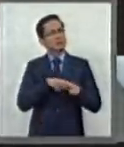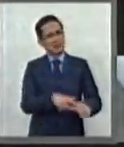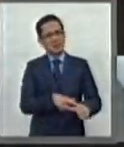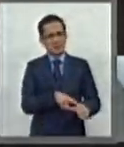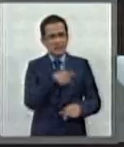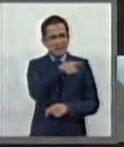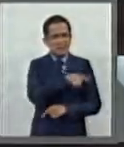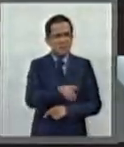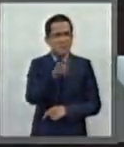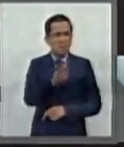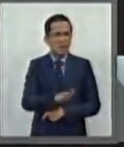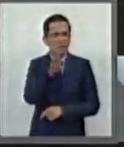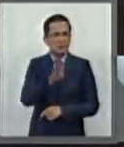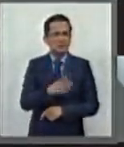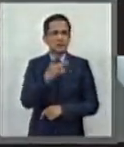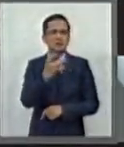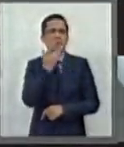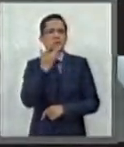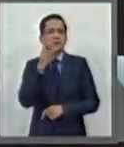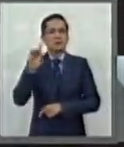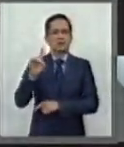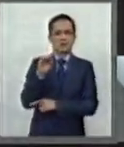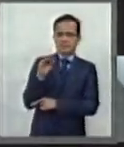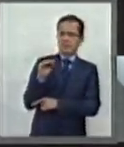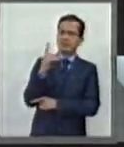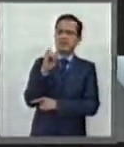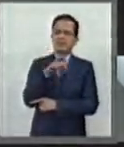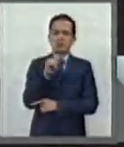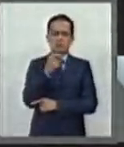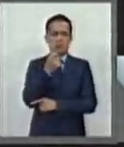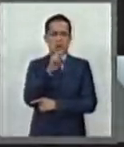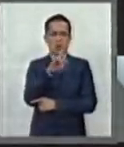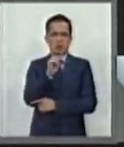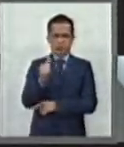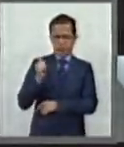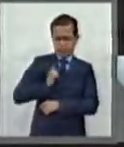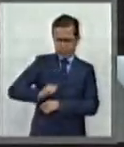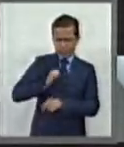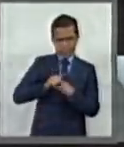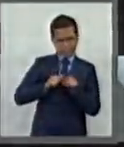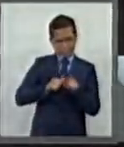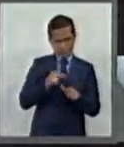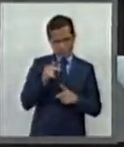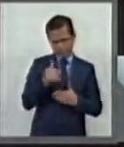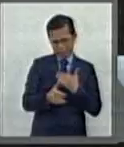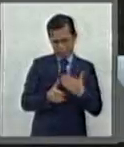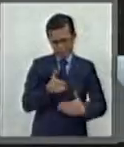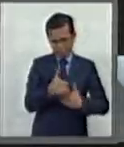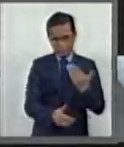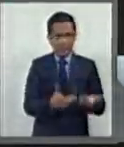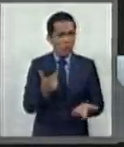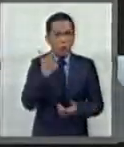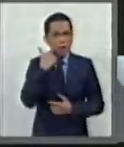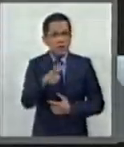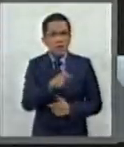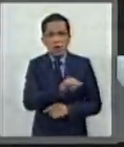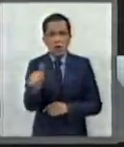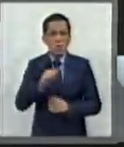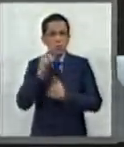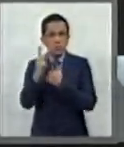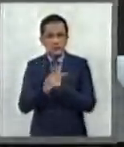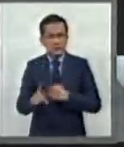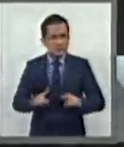esos dinosaurios que le temen a un proyecto de nación diferente, donde vamos a ir a